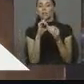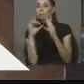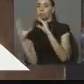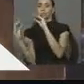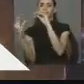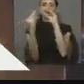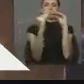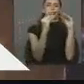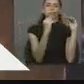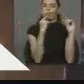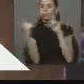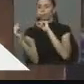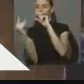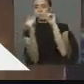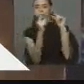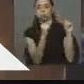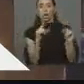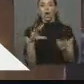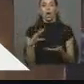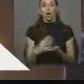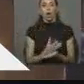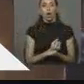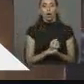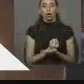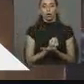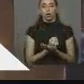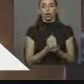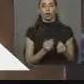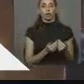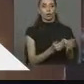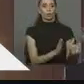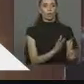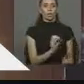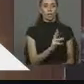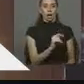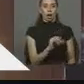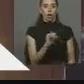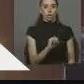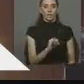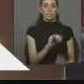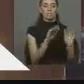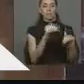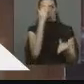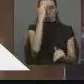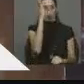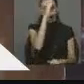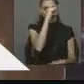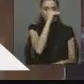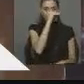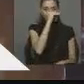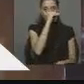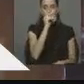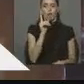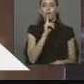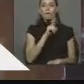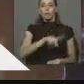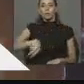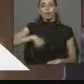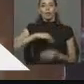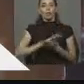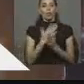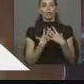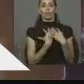oficios, logró primero que soltaran a Ortiz el mismo día en la noche y finalmente nos largaron a